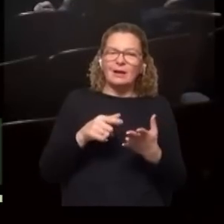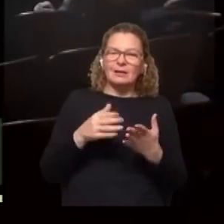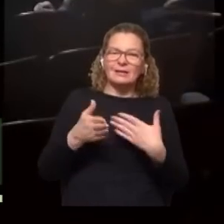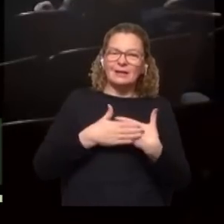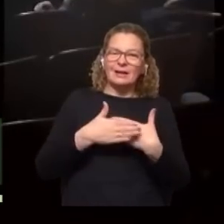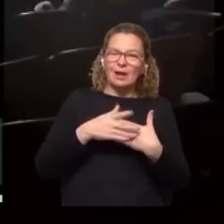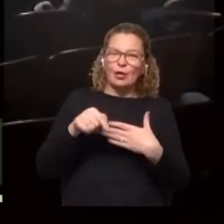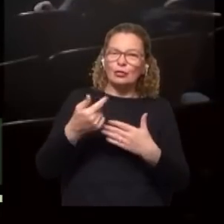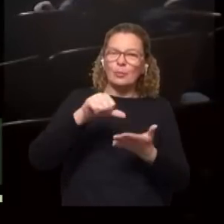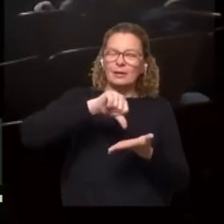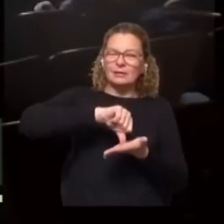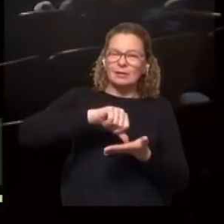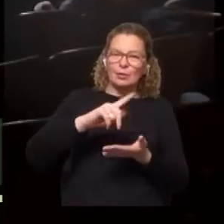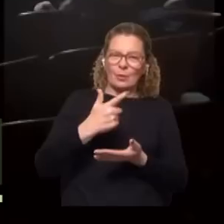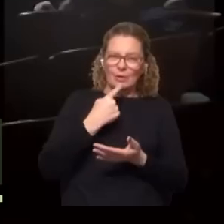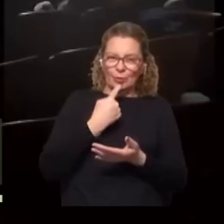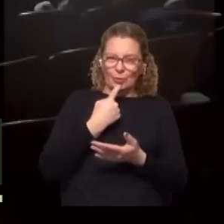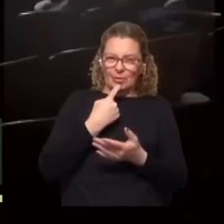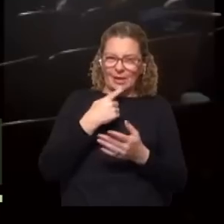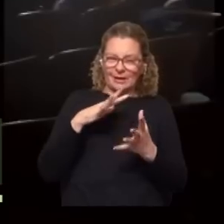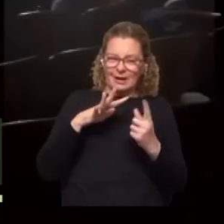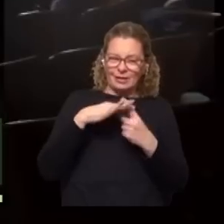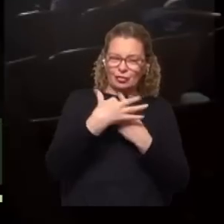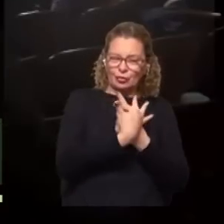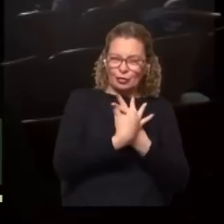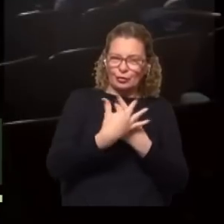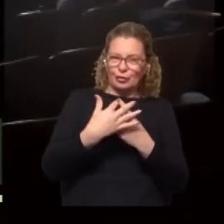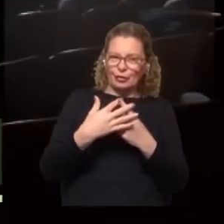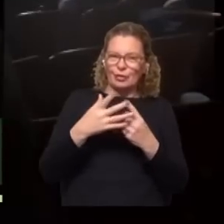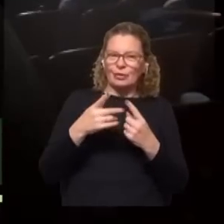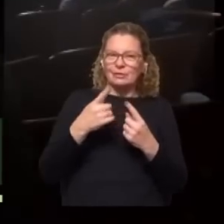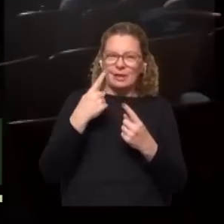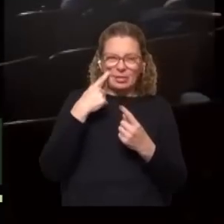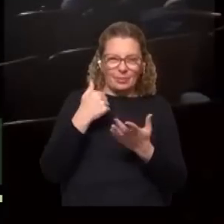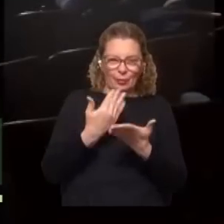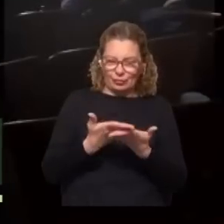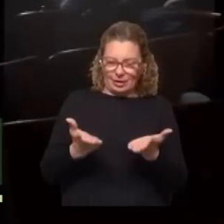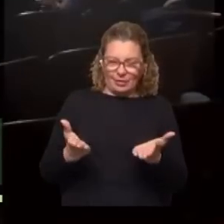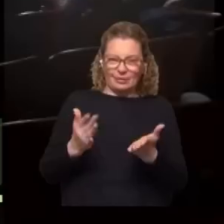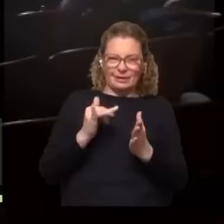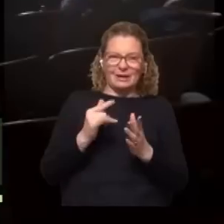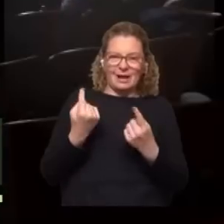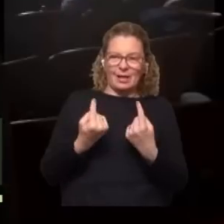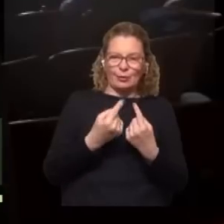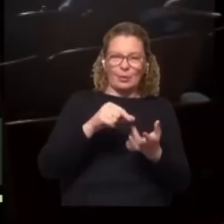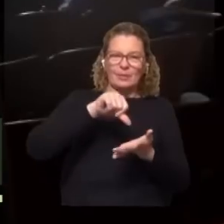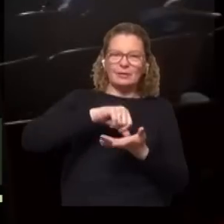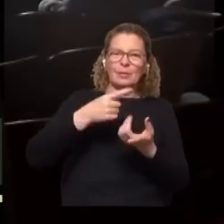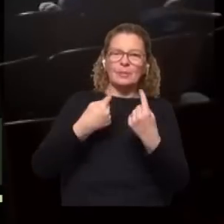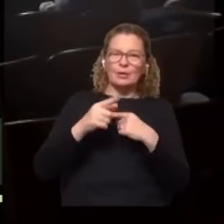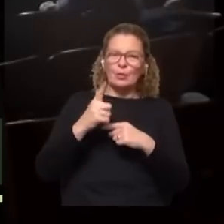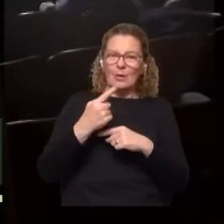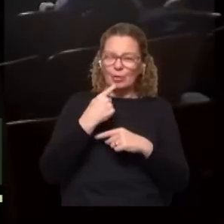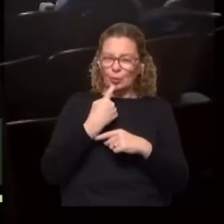región sin dudas el clima regional y eso está mostrado por la ciencia política incide mucho sobre el clima de cada uno de los países pero sin dudas